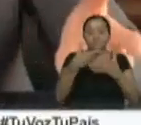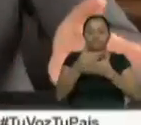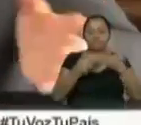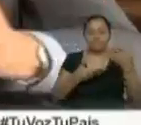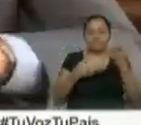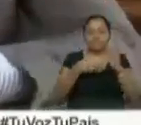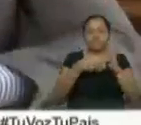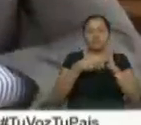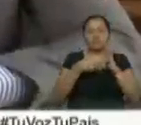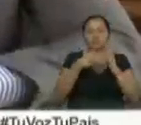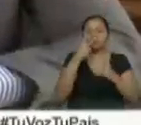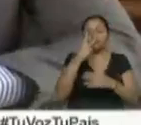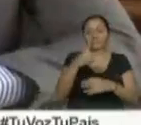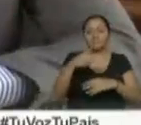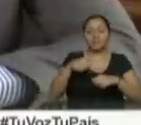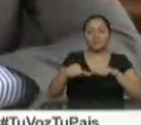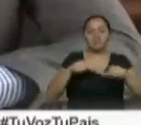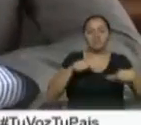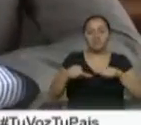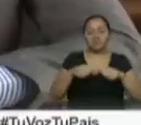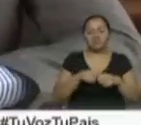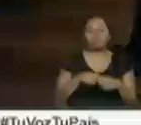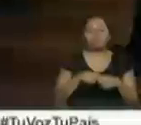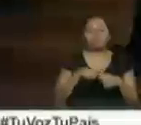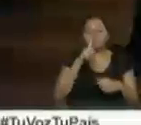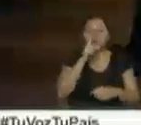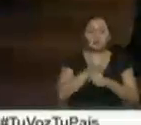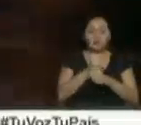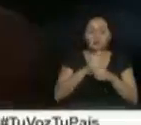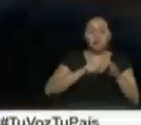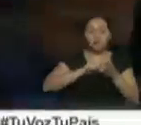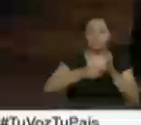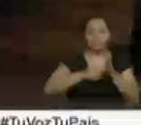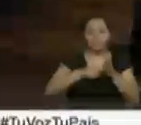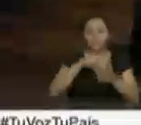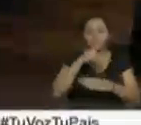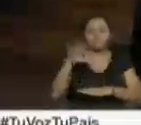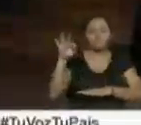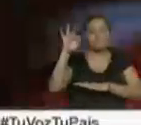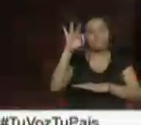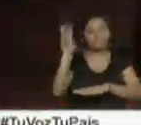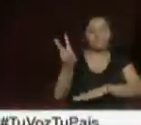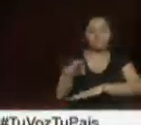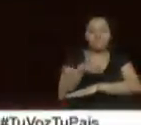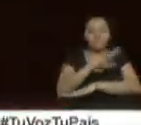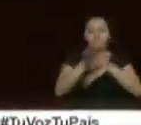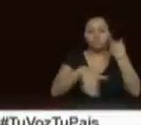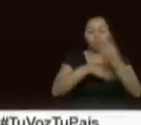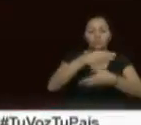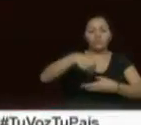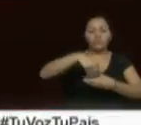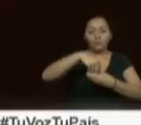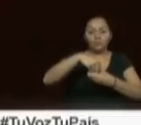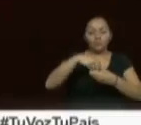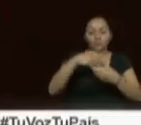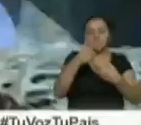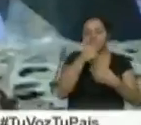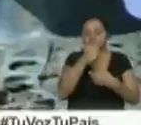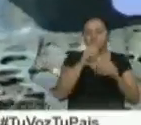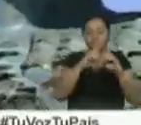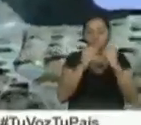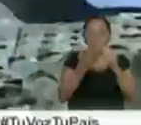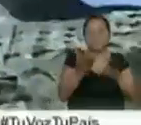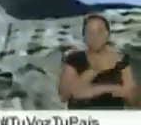en la Secretaría de la Administración. El funcionario ecuatoriano se encuentra al frente de la fiscalización de los fondos de la organización desde